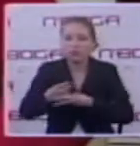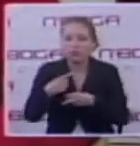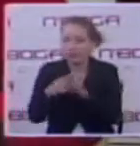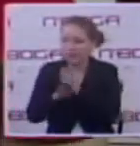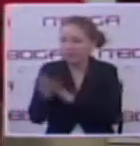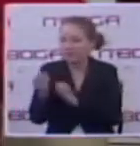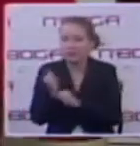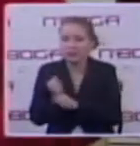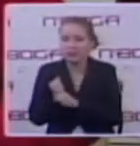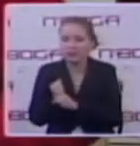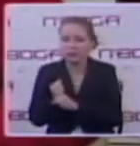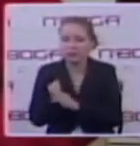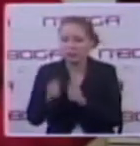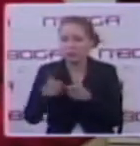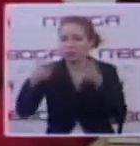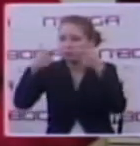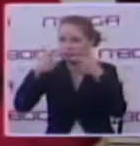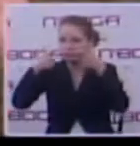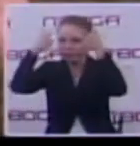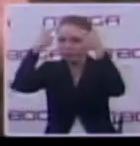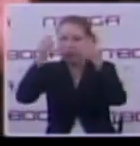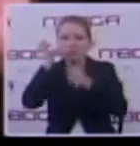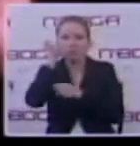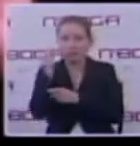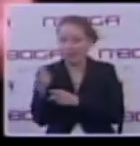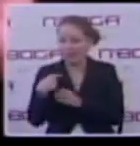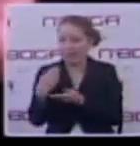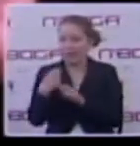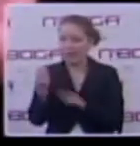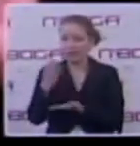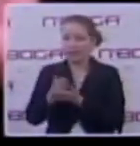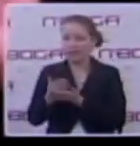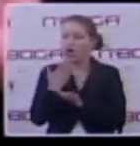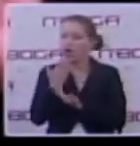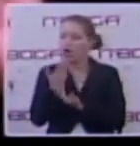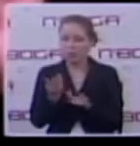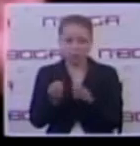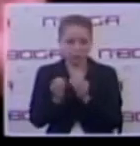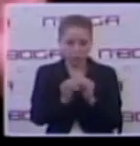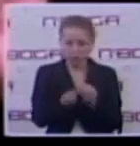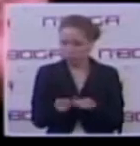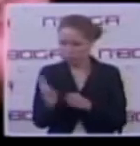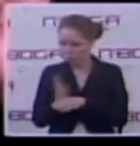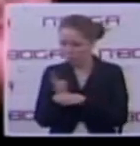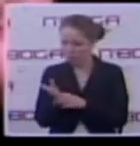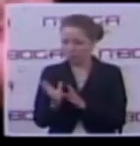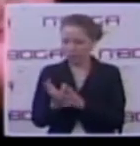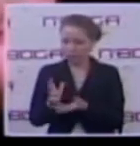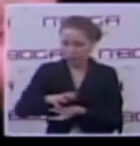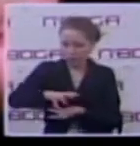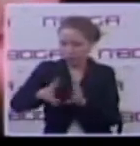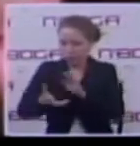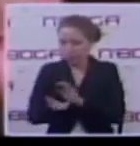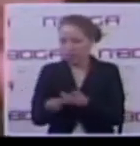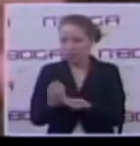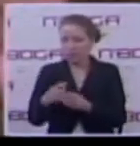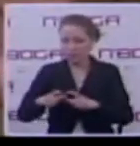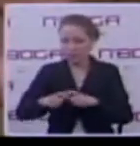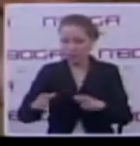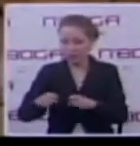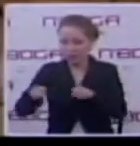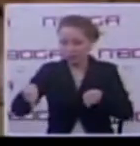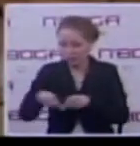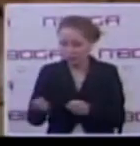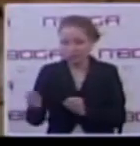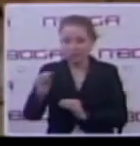de producto trabajamos con un chef, con una chef que nos enseña a manejar el chocolate, a moldear, a tabletear,